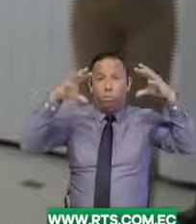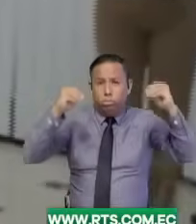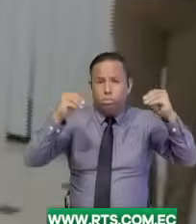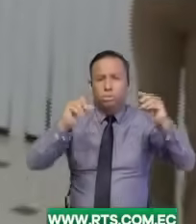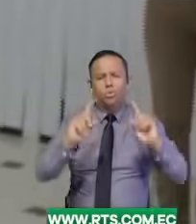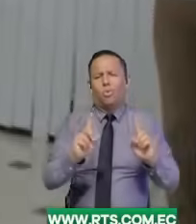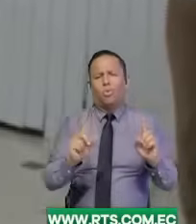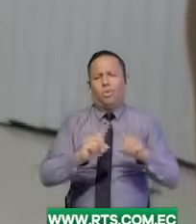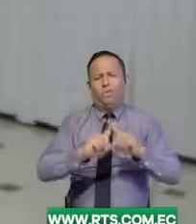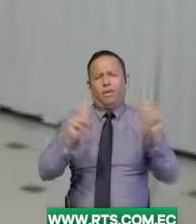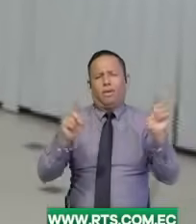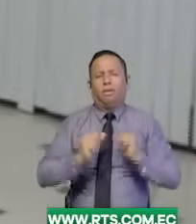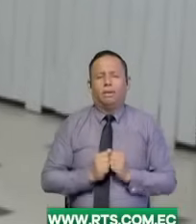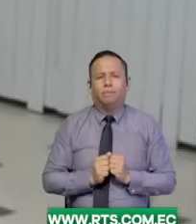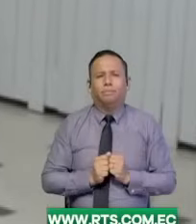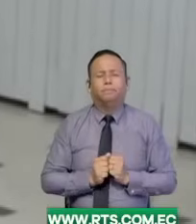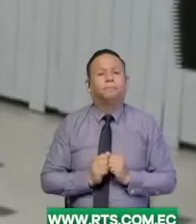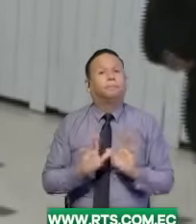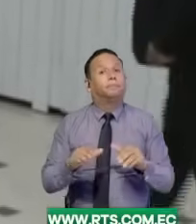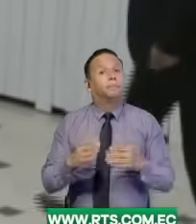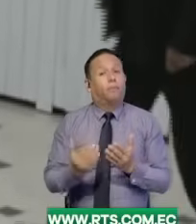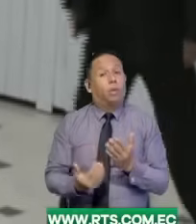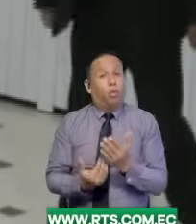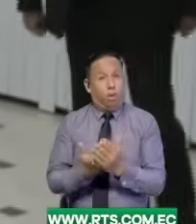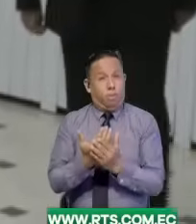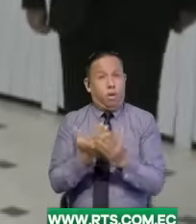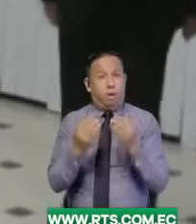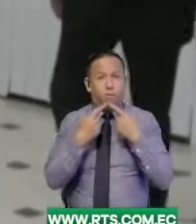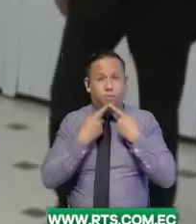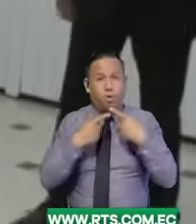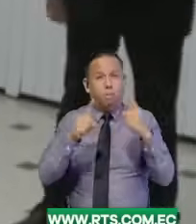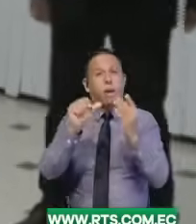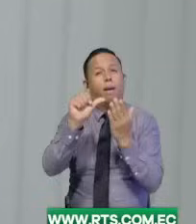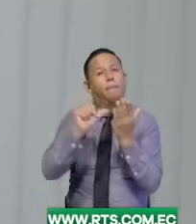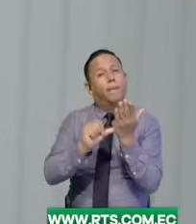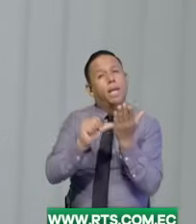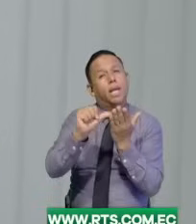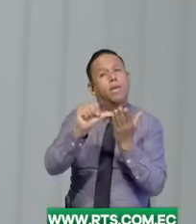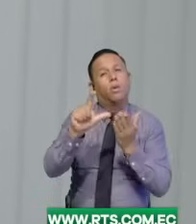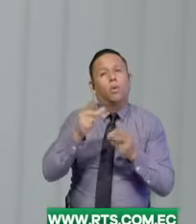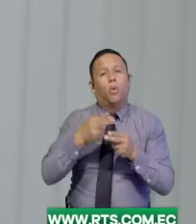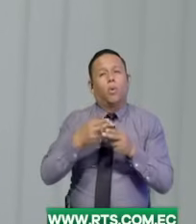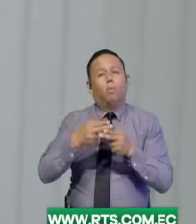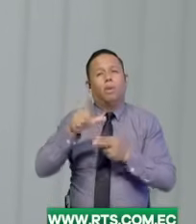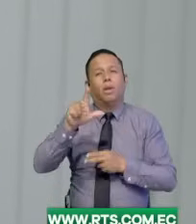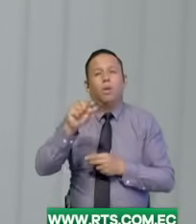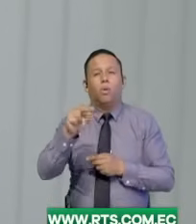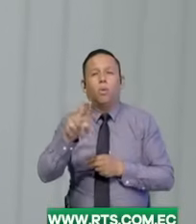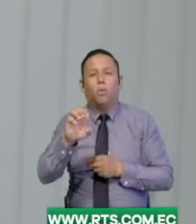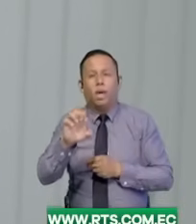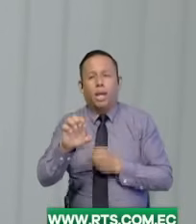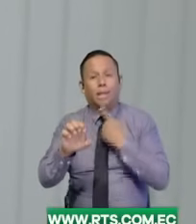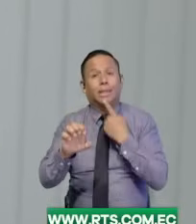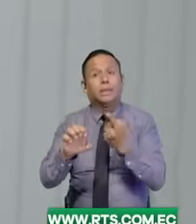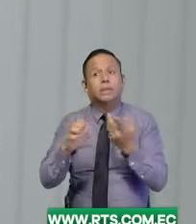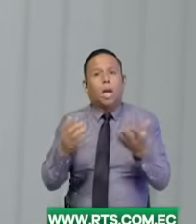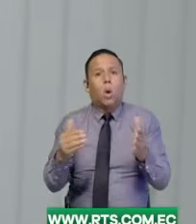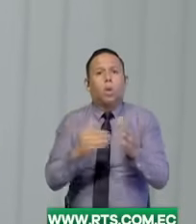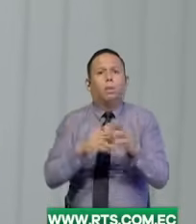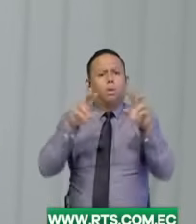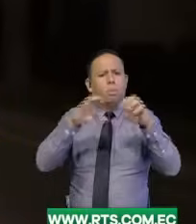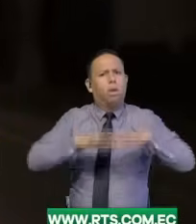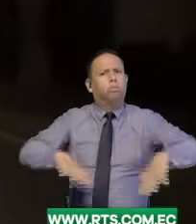En una nueva rueda de prensa, el ministro de Energía y Minas encargado, Roberto Luque, dio a conocer detalles sobre la situación energética del